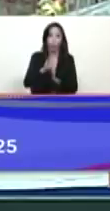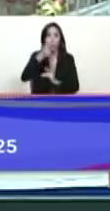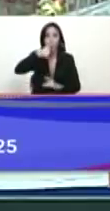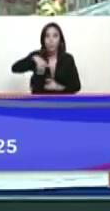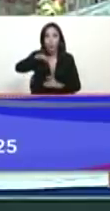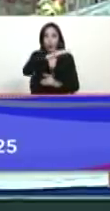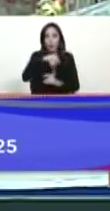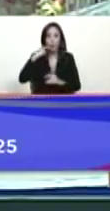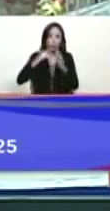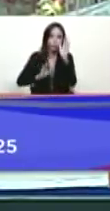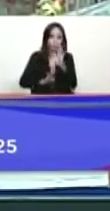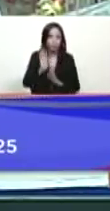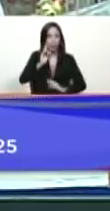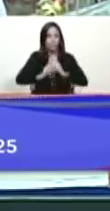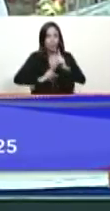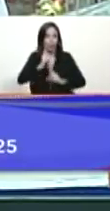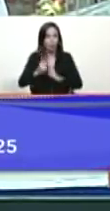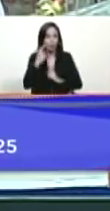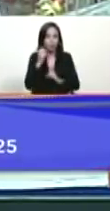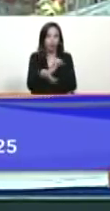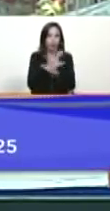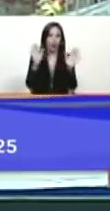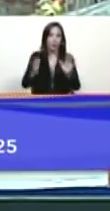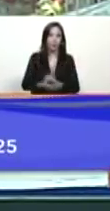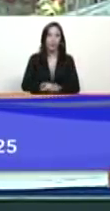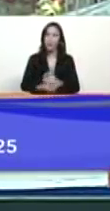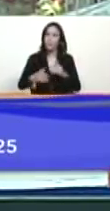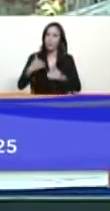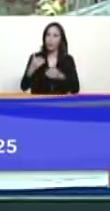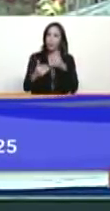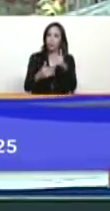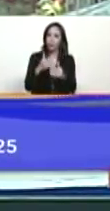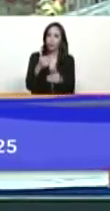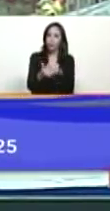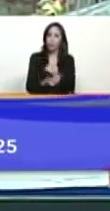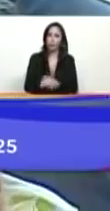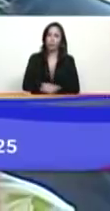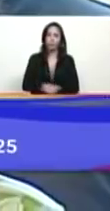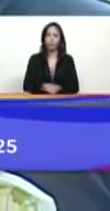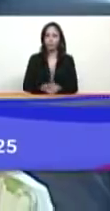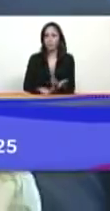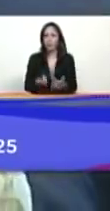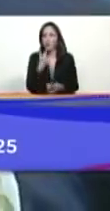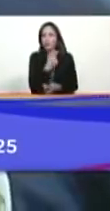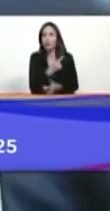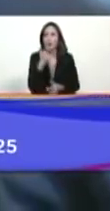país. Y cuando yo digo producción de riqueza, ¿qué digo?